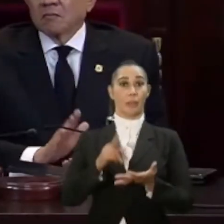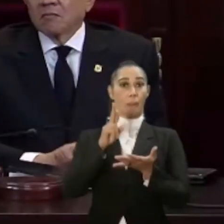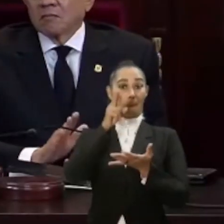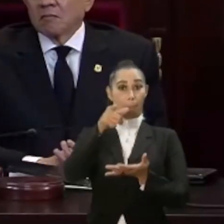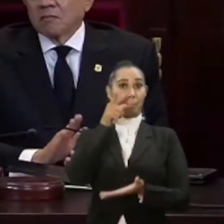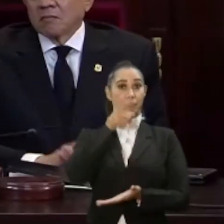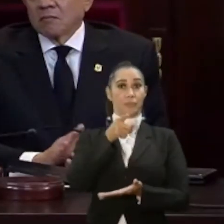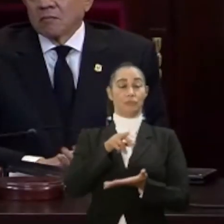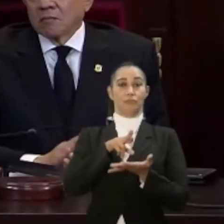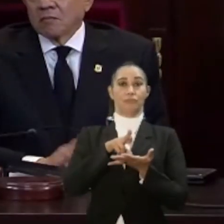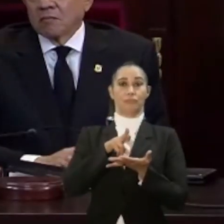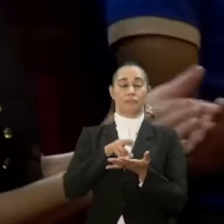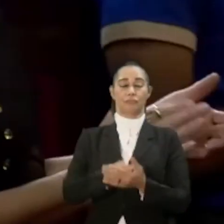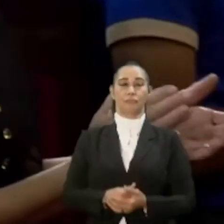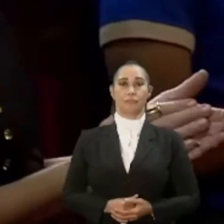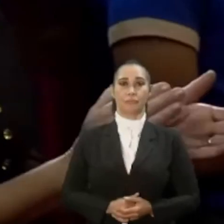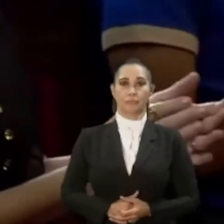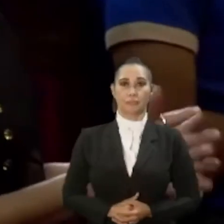resultado